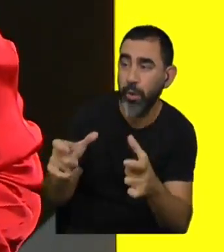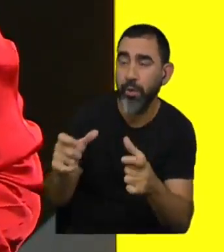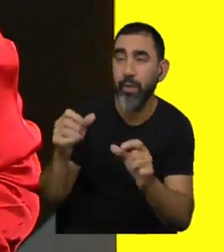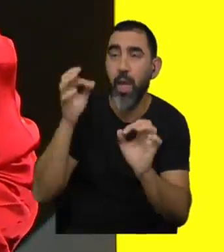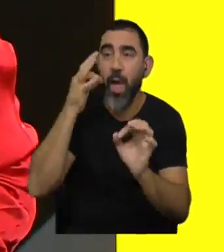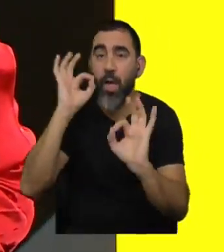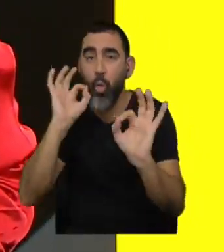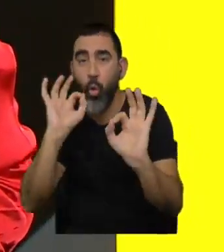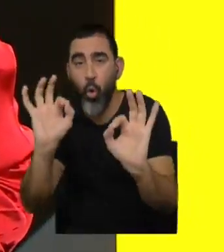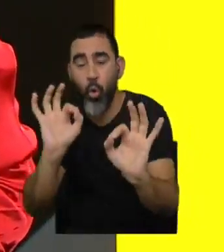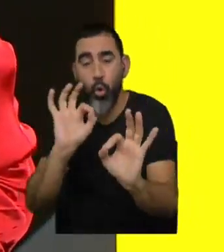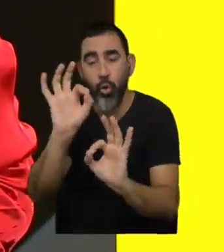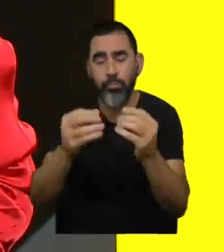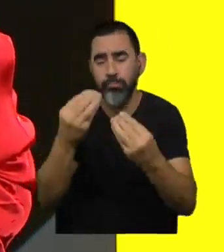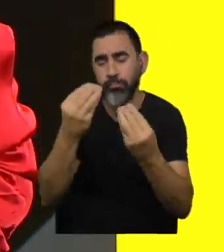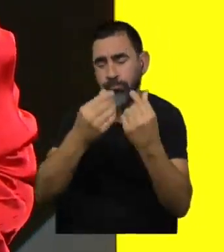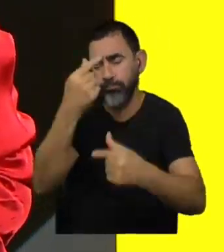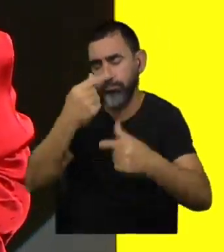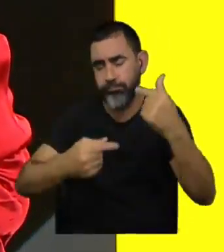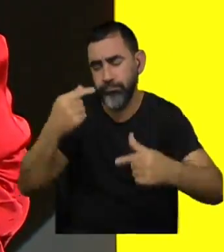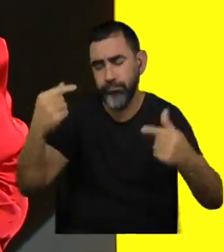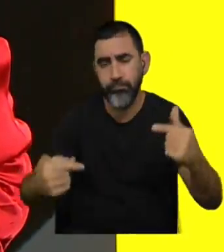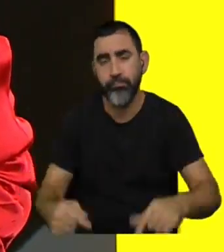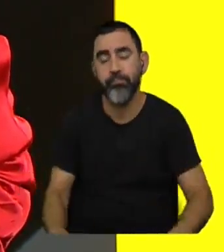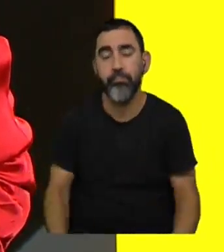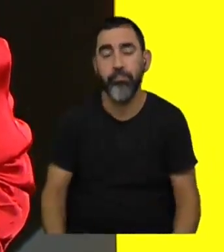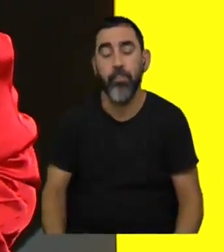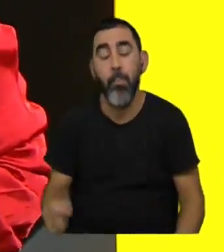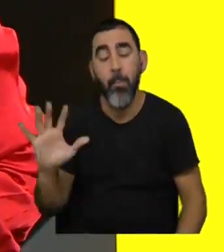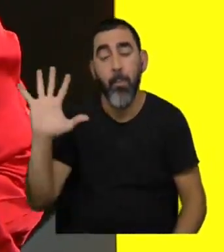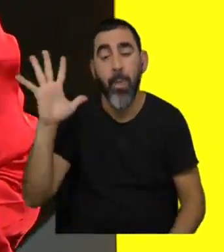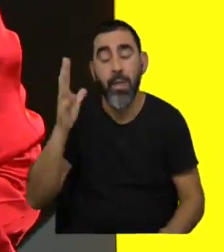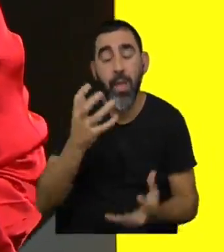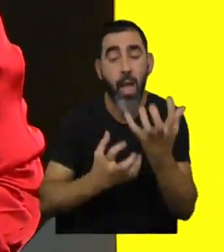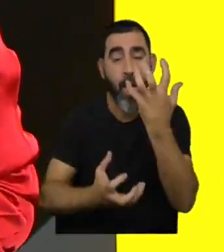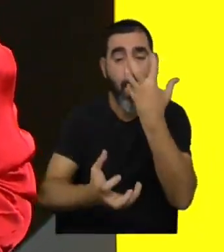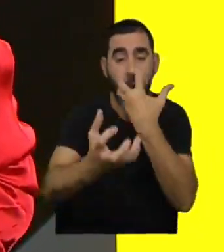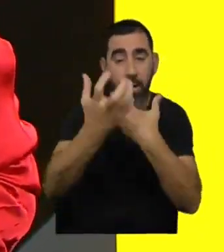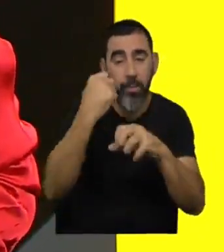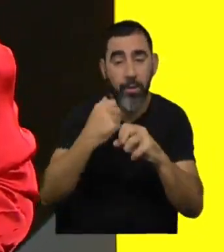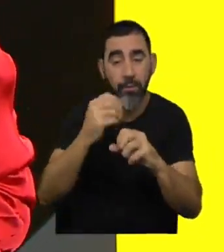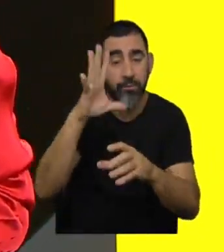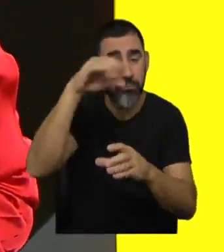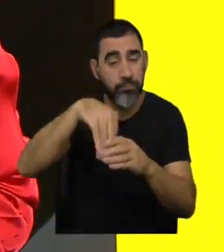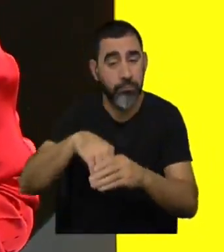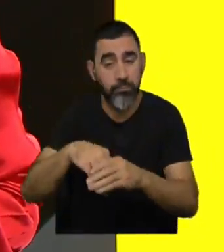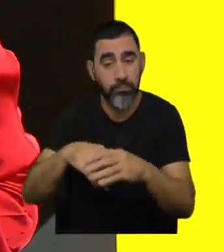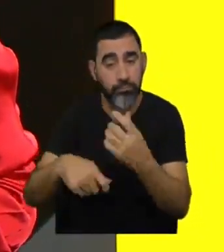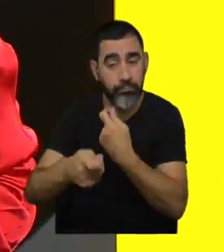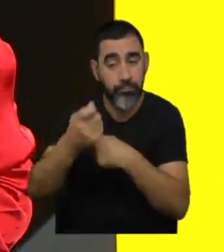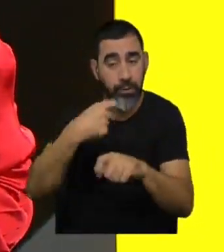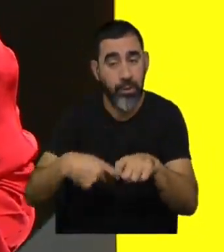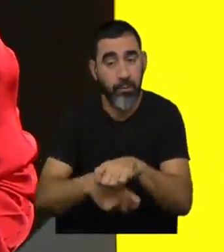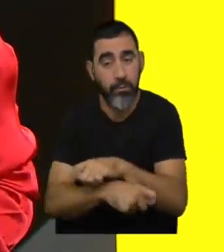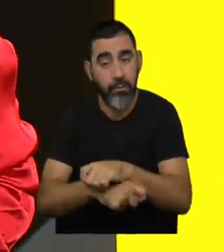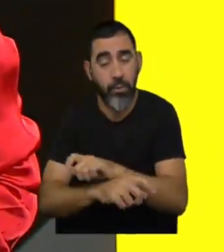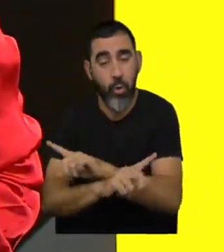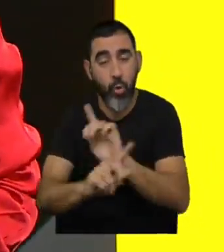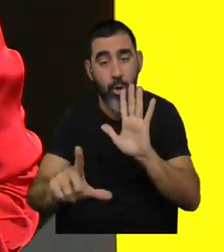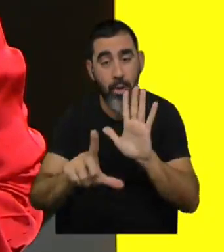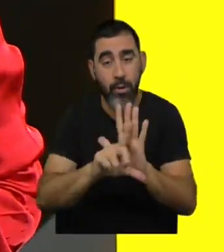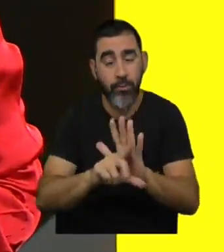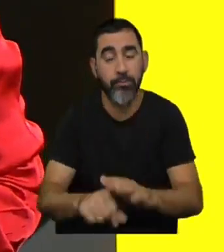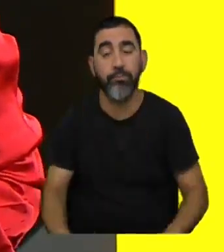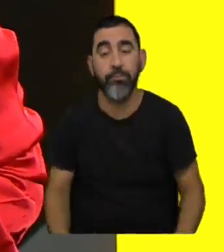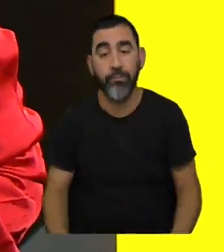adorno. Hay un montón de partes de plantas y animales que forman parte de este tráfico ilegal que se registra. Y